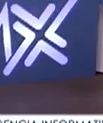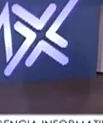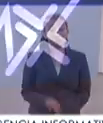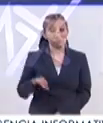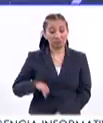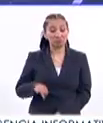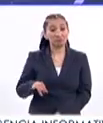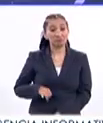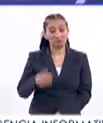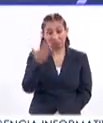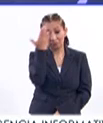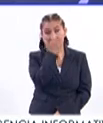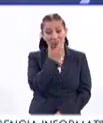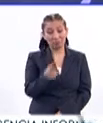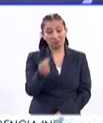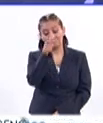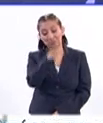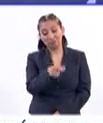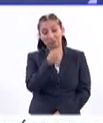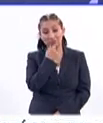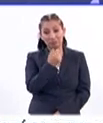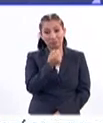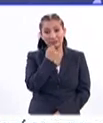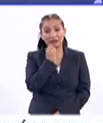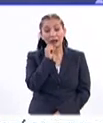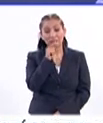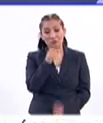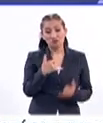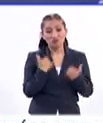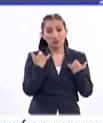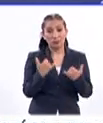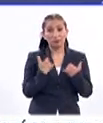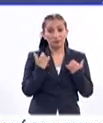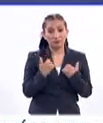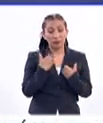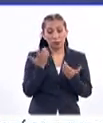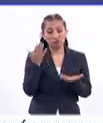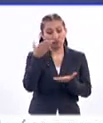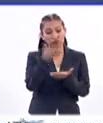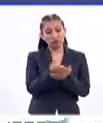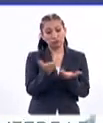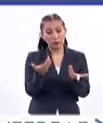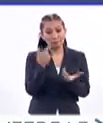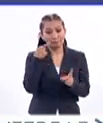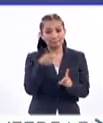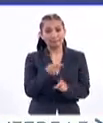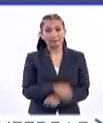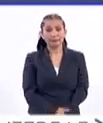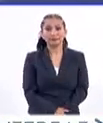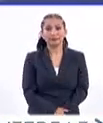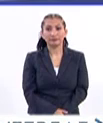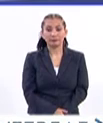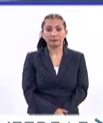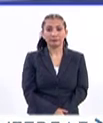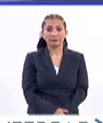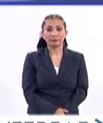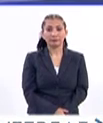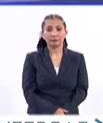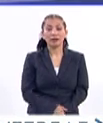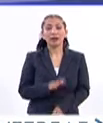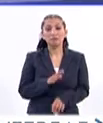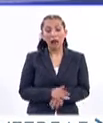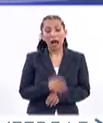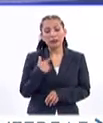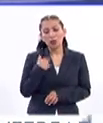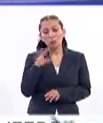Pues interesante estas habilidades, Ana Cristina, que además jóvenes pues estén involucrados de forma directa en ellos, ¿no? Así es, sobre todo